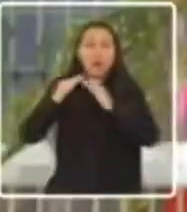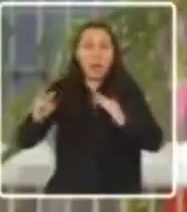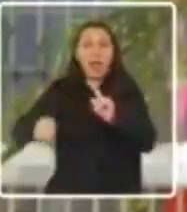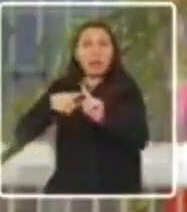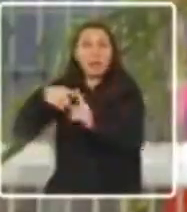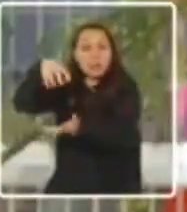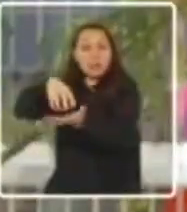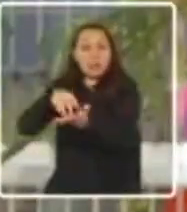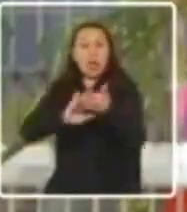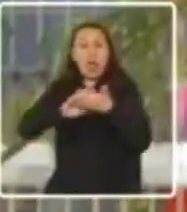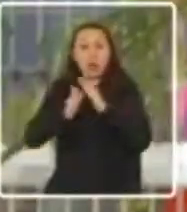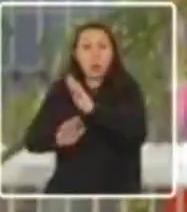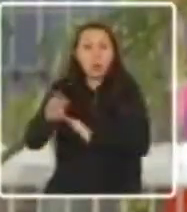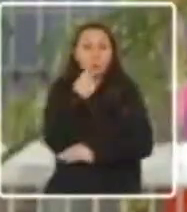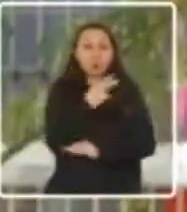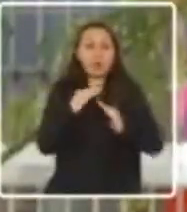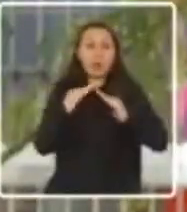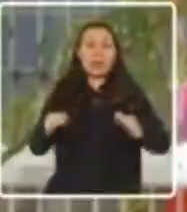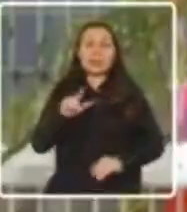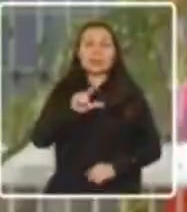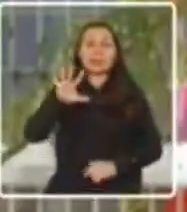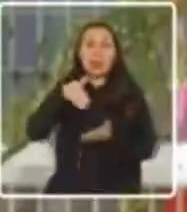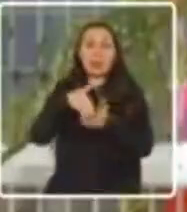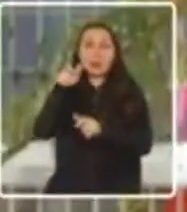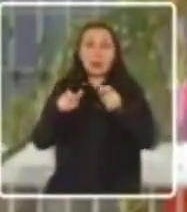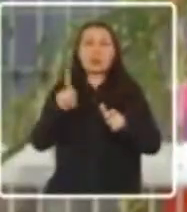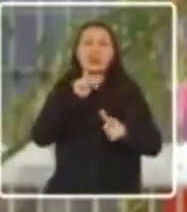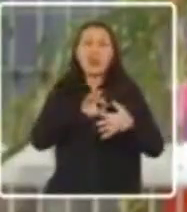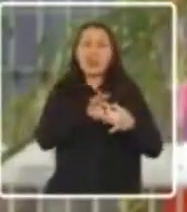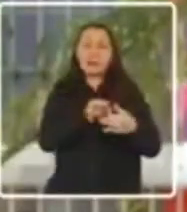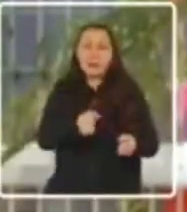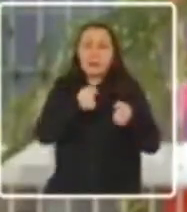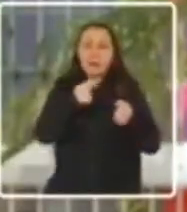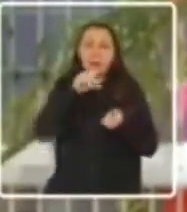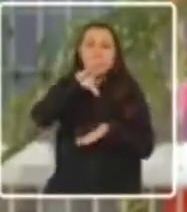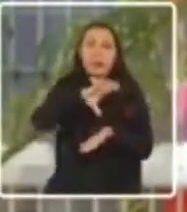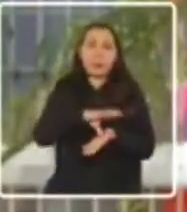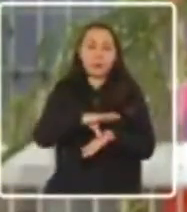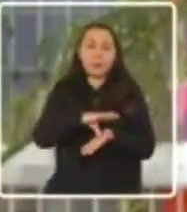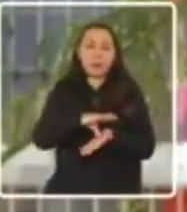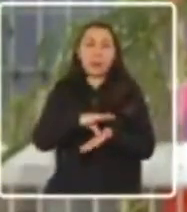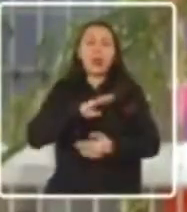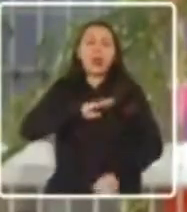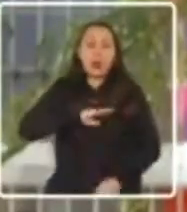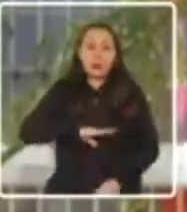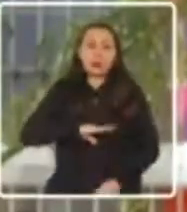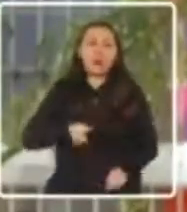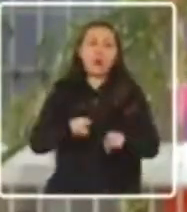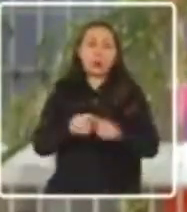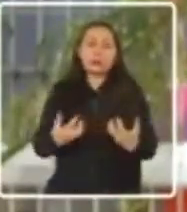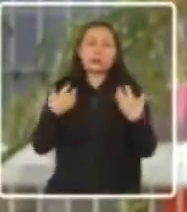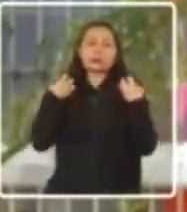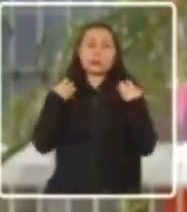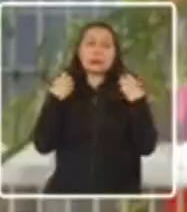de los centros comunitarios de cuidado, en sus hogares, a las 75.000 personas con dependencia severa del país y aliviar de esta manera la